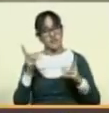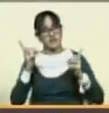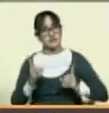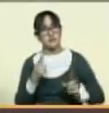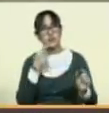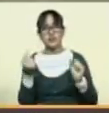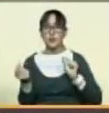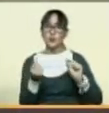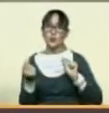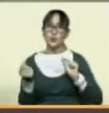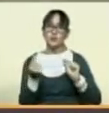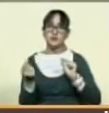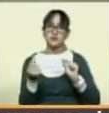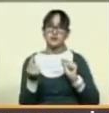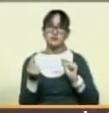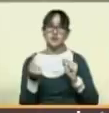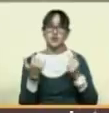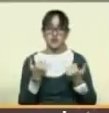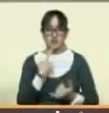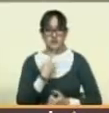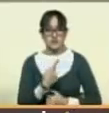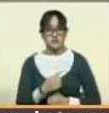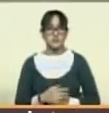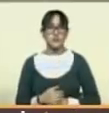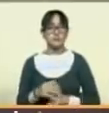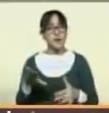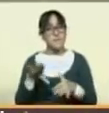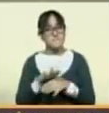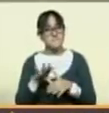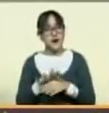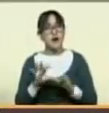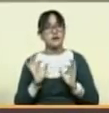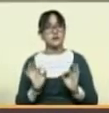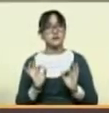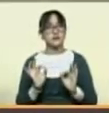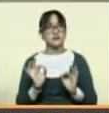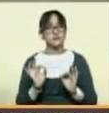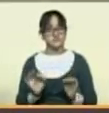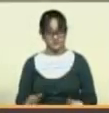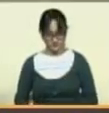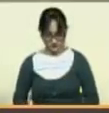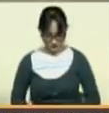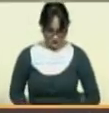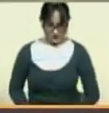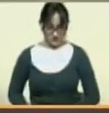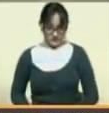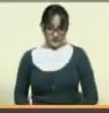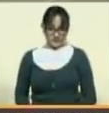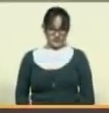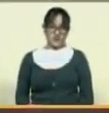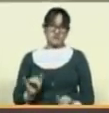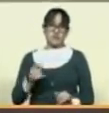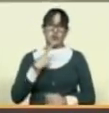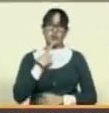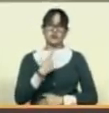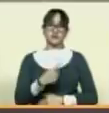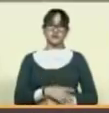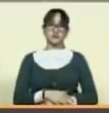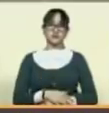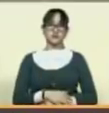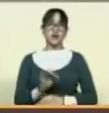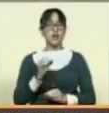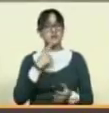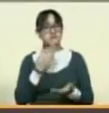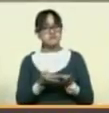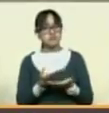lo discutimos y lo dijimos aquí. El martes, esas son también de las cosas que dicen. No, nadie